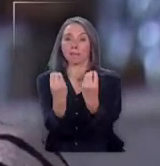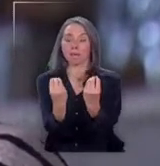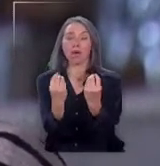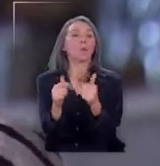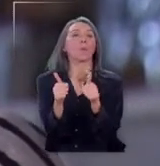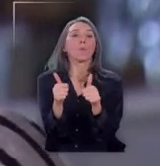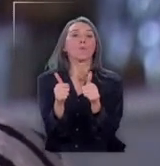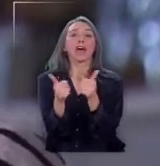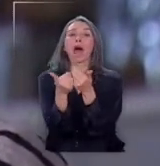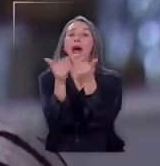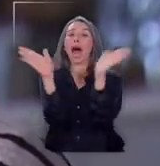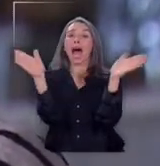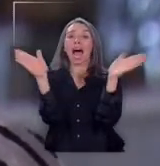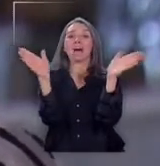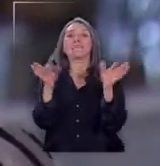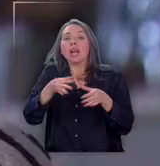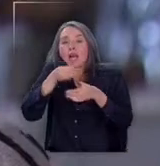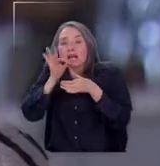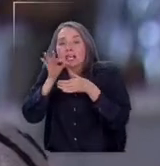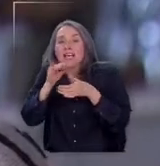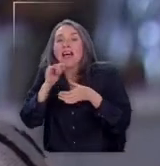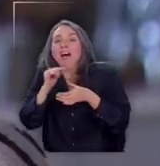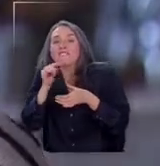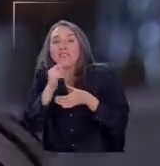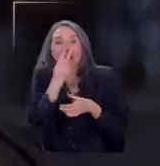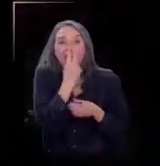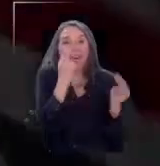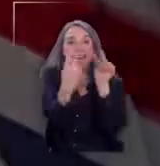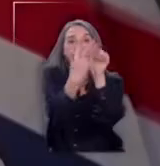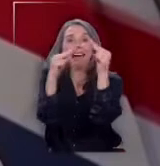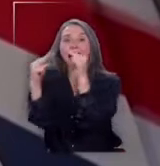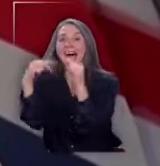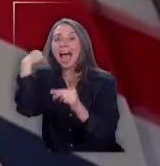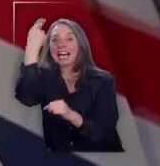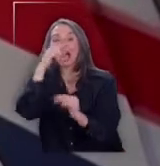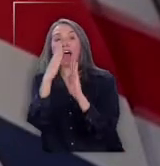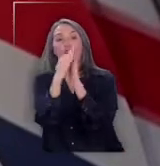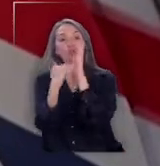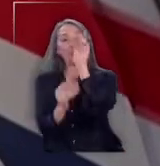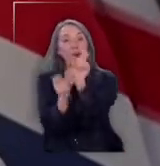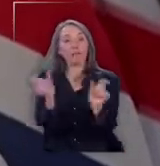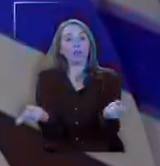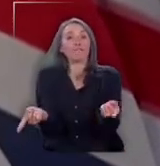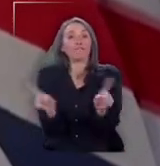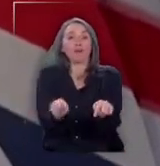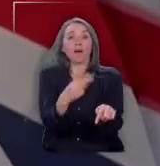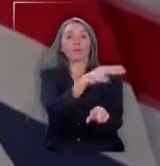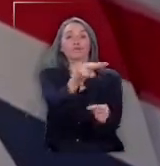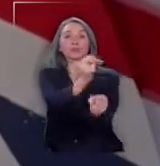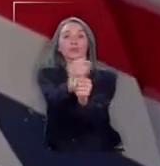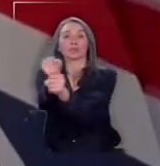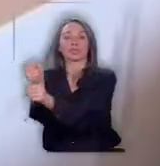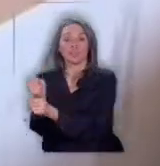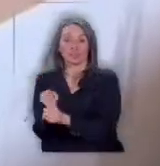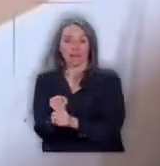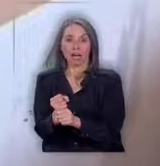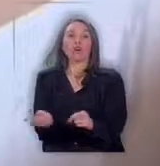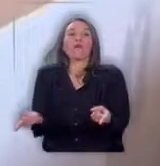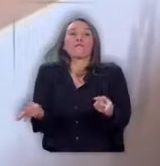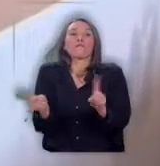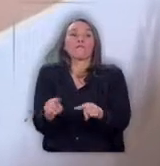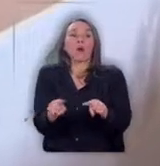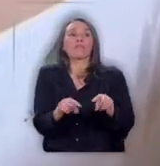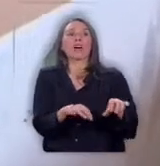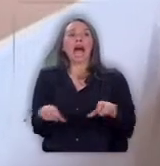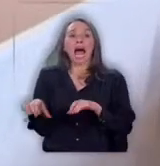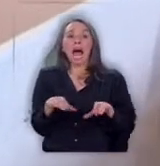es genial estar abierto tomar un buen café y ver las caras de todos de nuevo los neozelandeses podrán retornar a sus puestos de trabajo y reanudar también